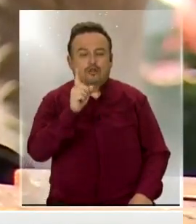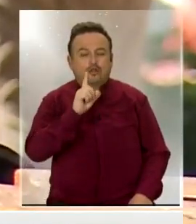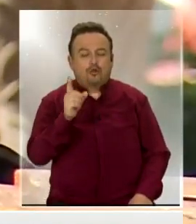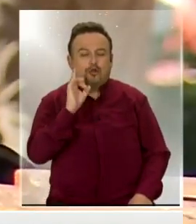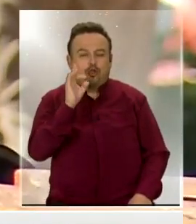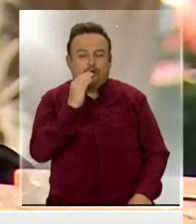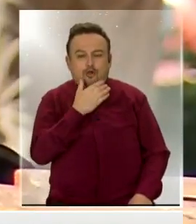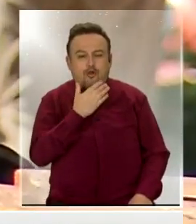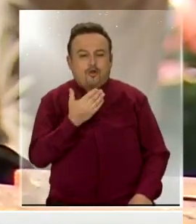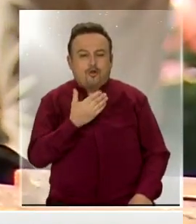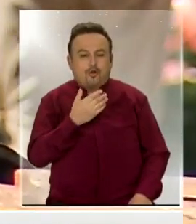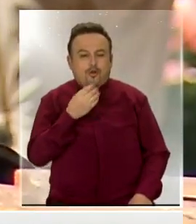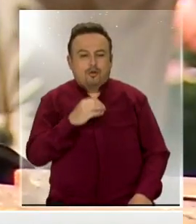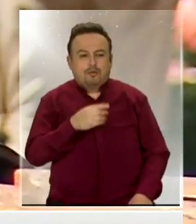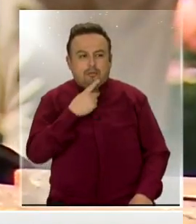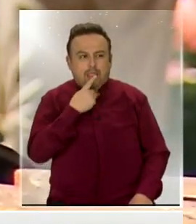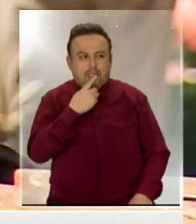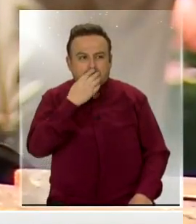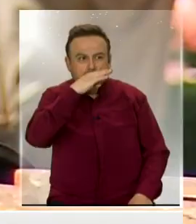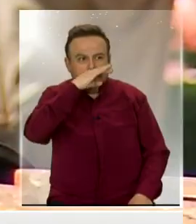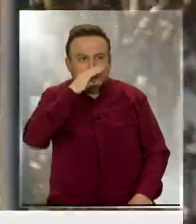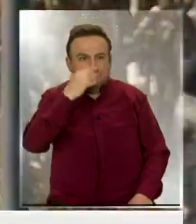no como pérdida total